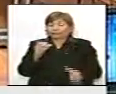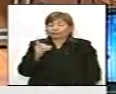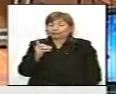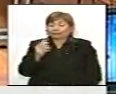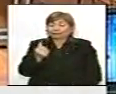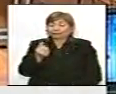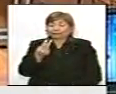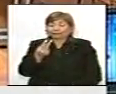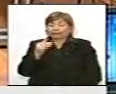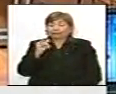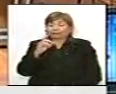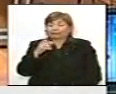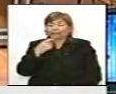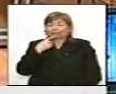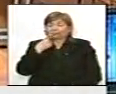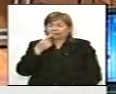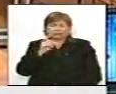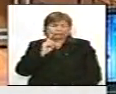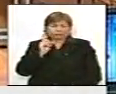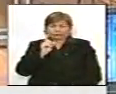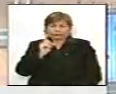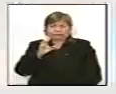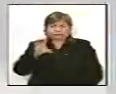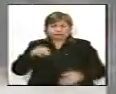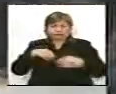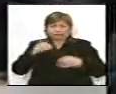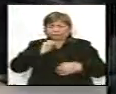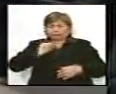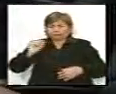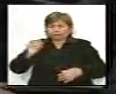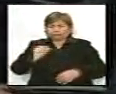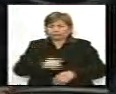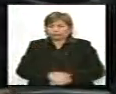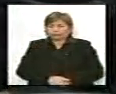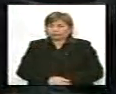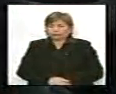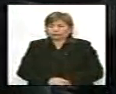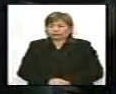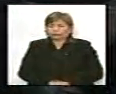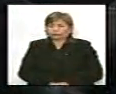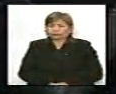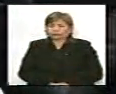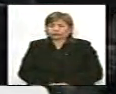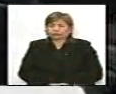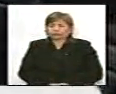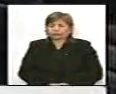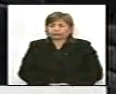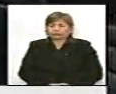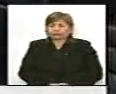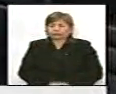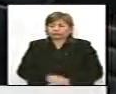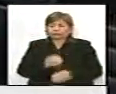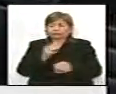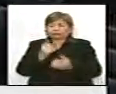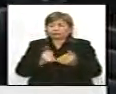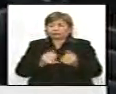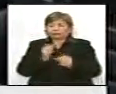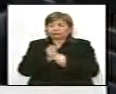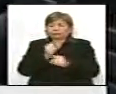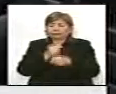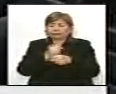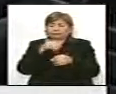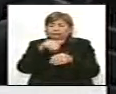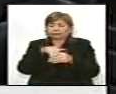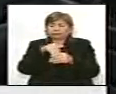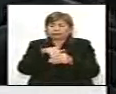Dávila se expresó en desacuerdo con dicho informe. Ni prometiendo algún tipo de obras a cambio de